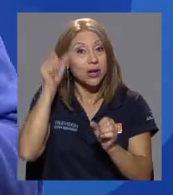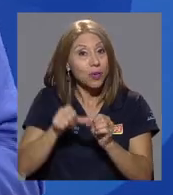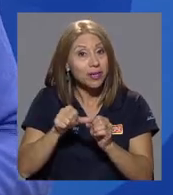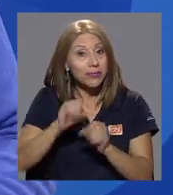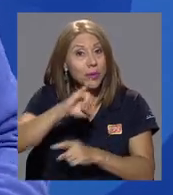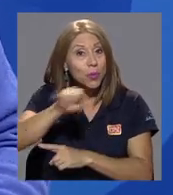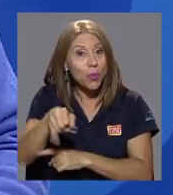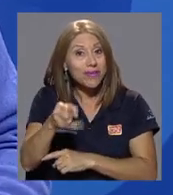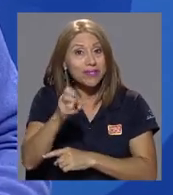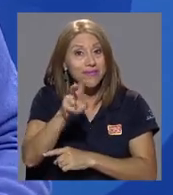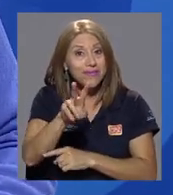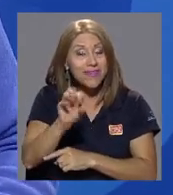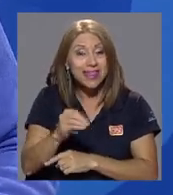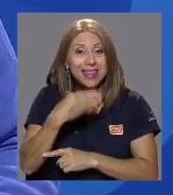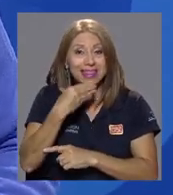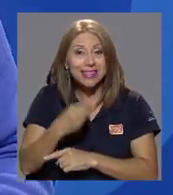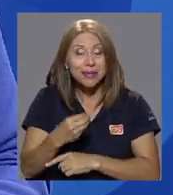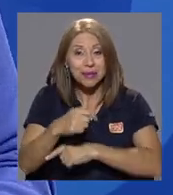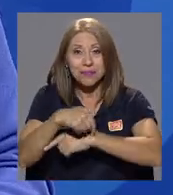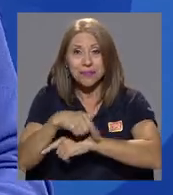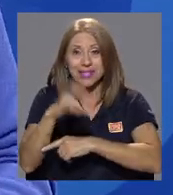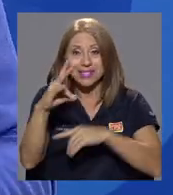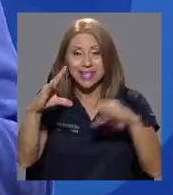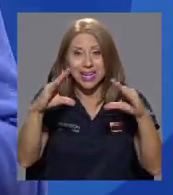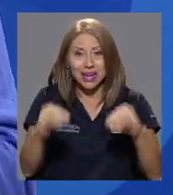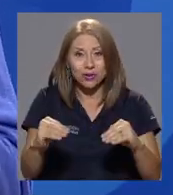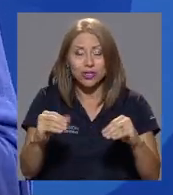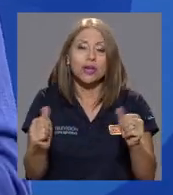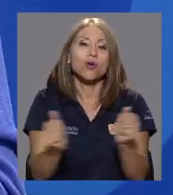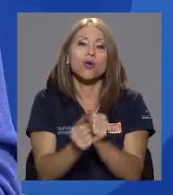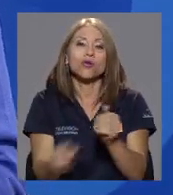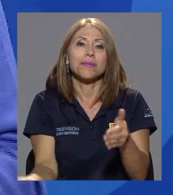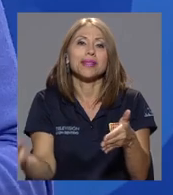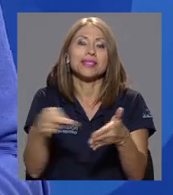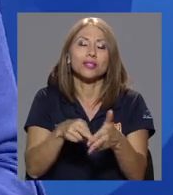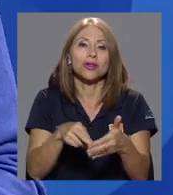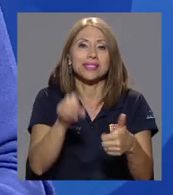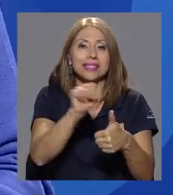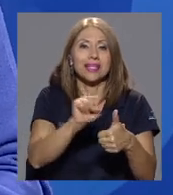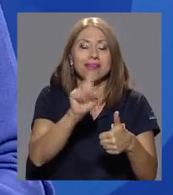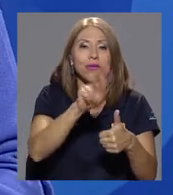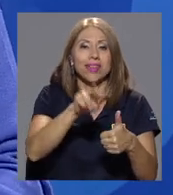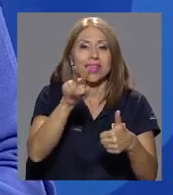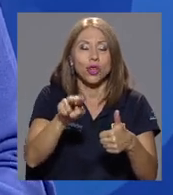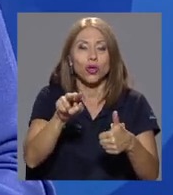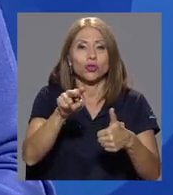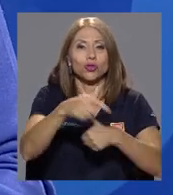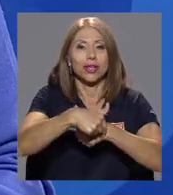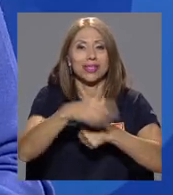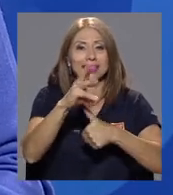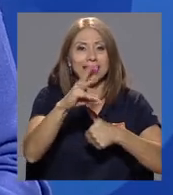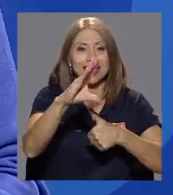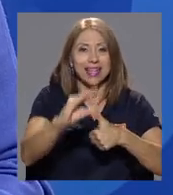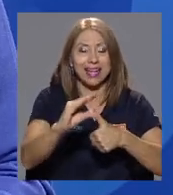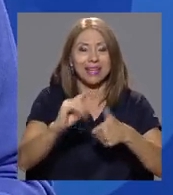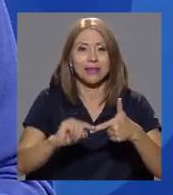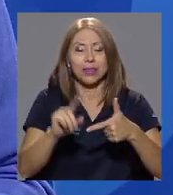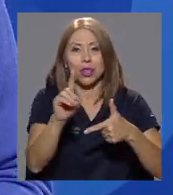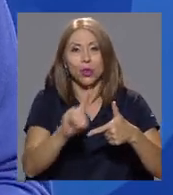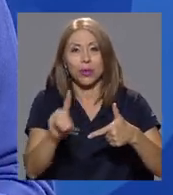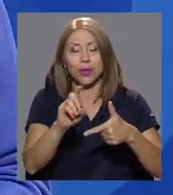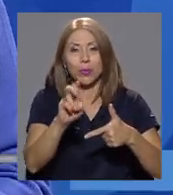jueves 20 de diciembre a las 7 de la noche con repeticiones el sábado 22 a las 6 de la tarde y el